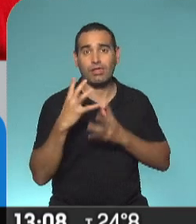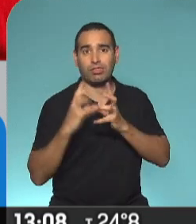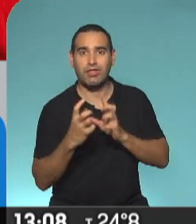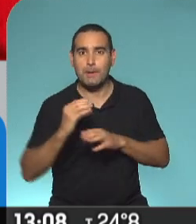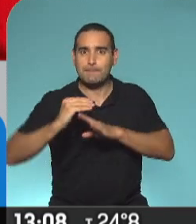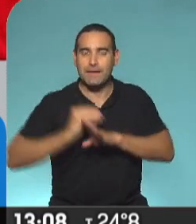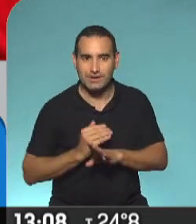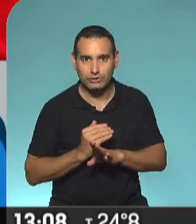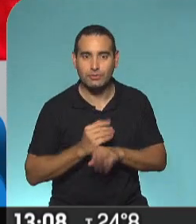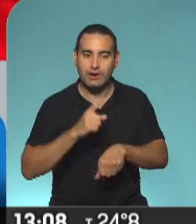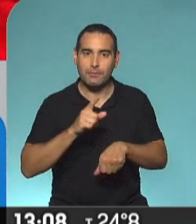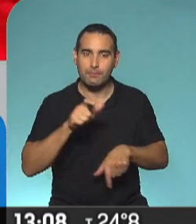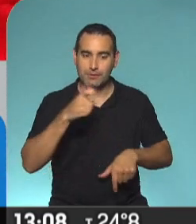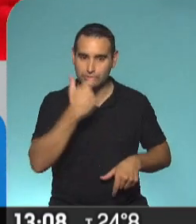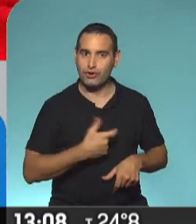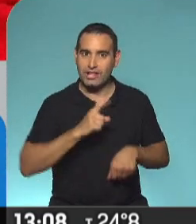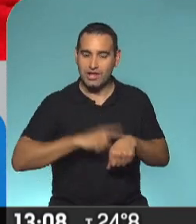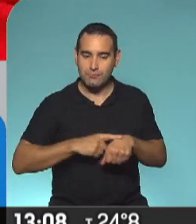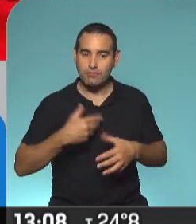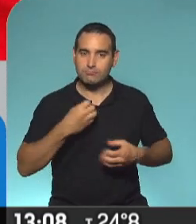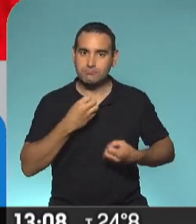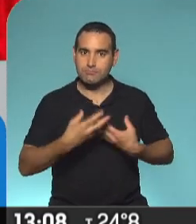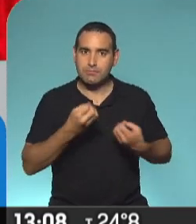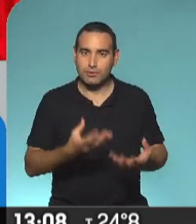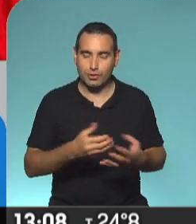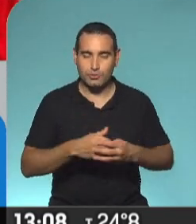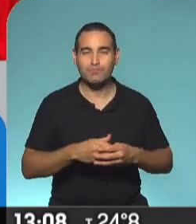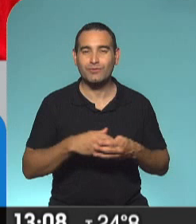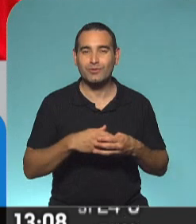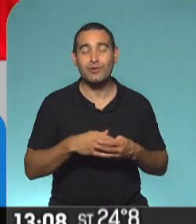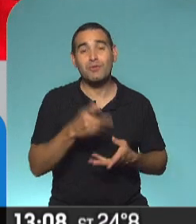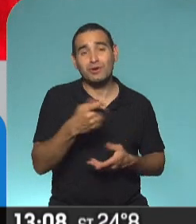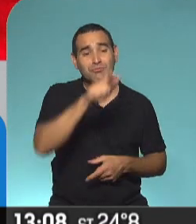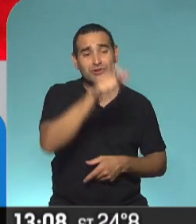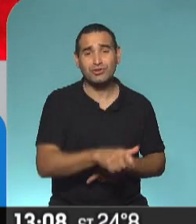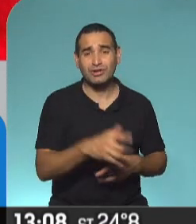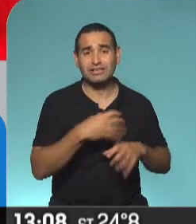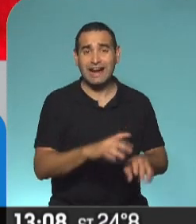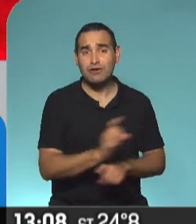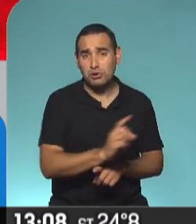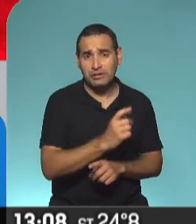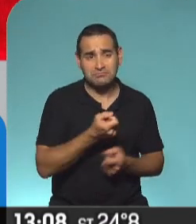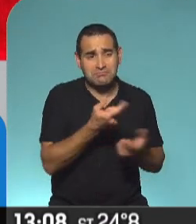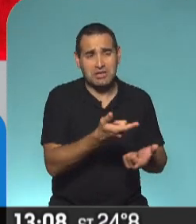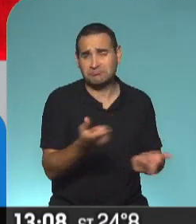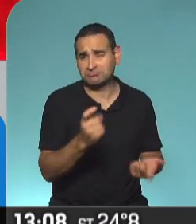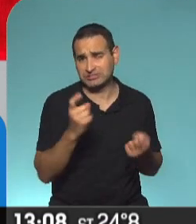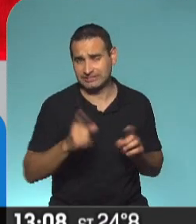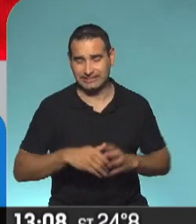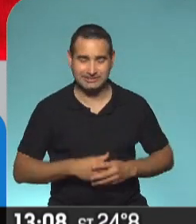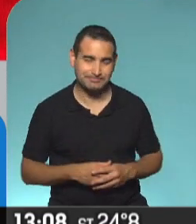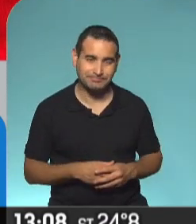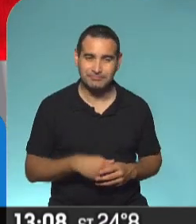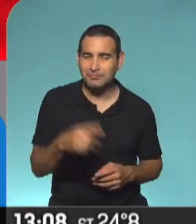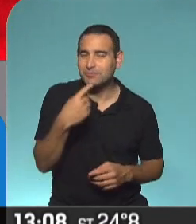darle tiempo al paciente a que se pueda recuperar. Doctora Esteban, por eso no sirven los pacientes leves. Sí, perdón. No, disculpe usted,